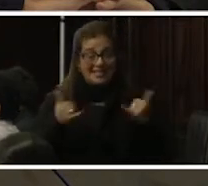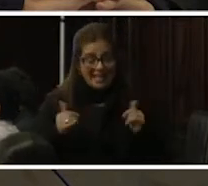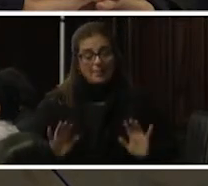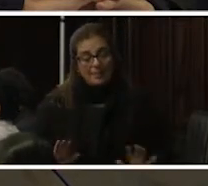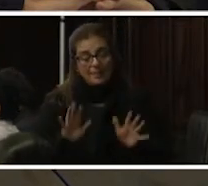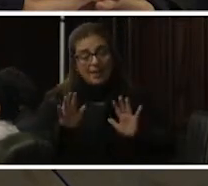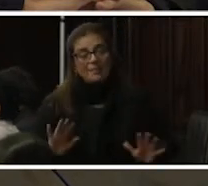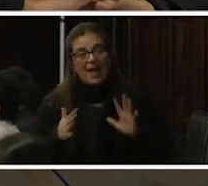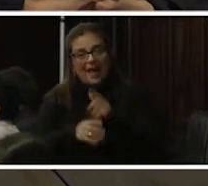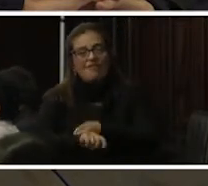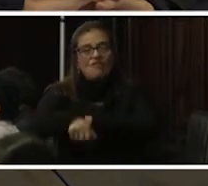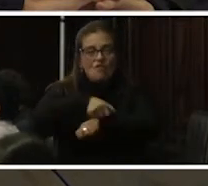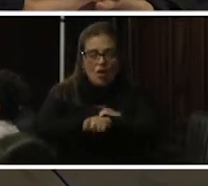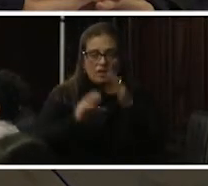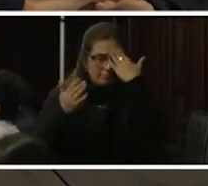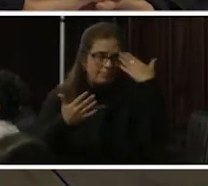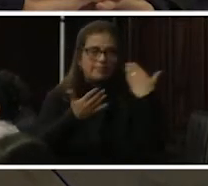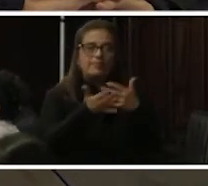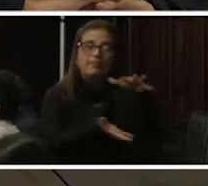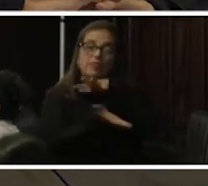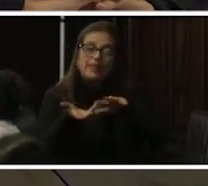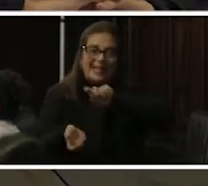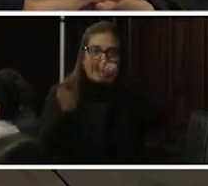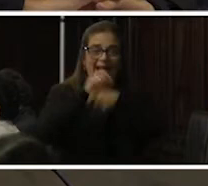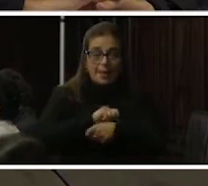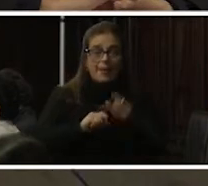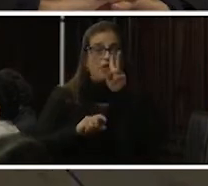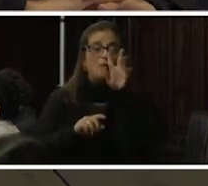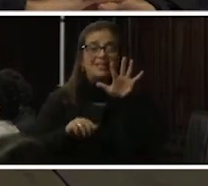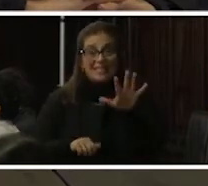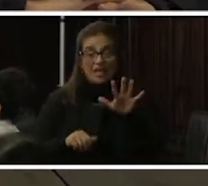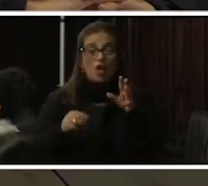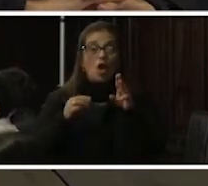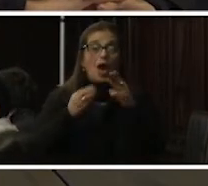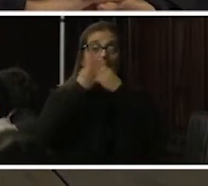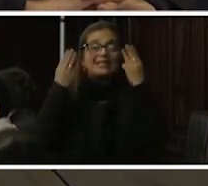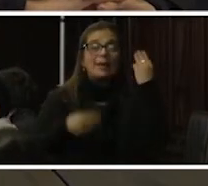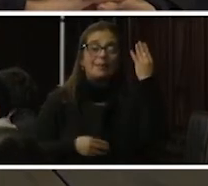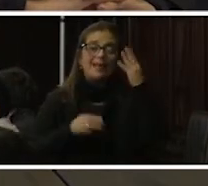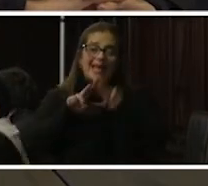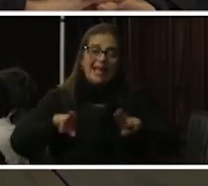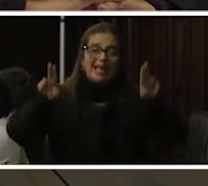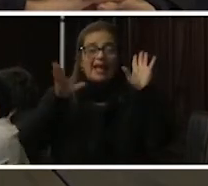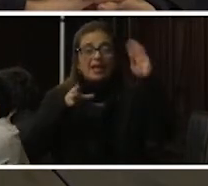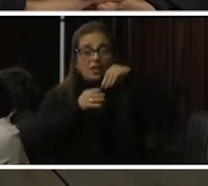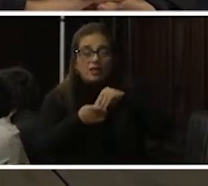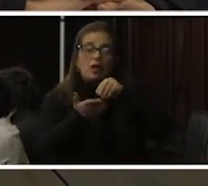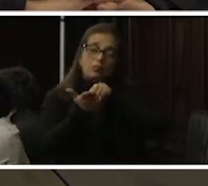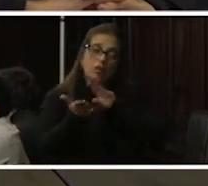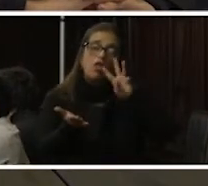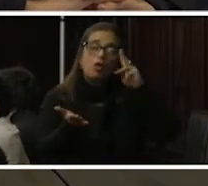diferentes esfuerzos para hacer frente a la situación. En 2005, la Asamblea General de las Naciones Unidas incluyó dos